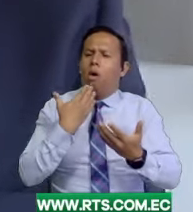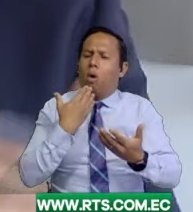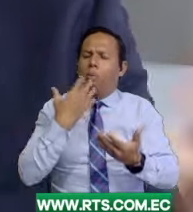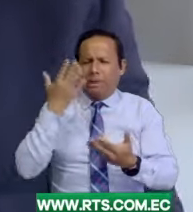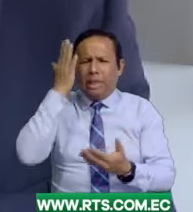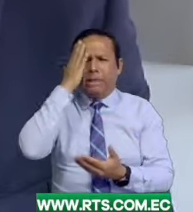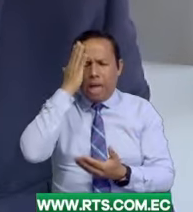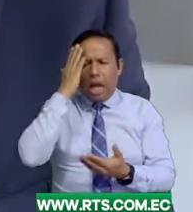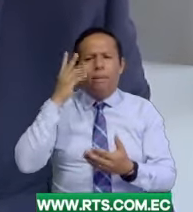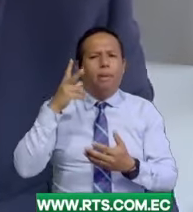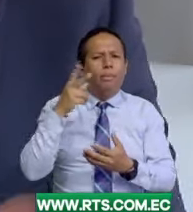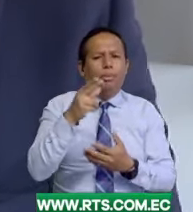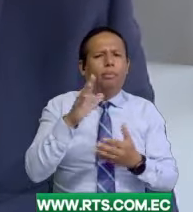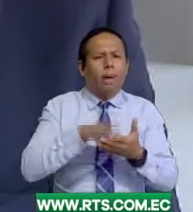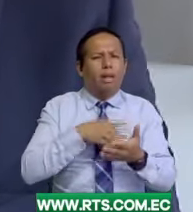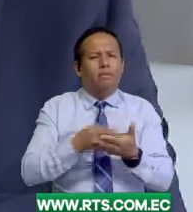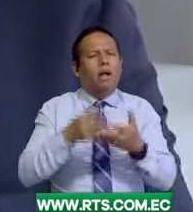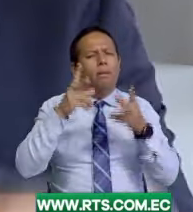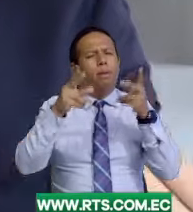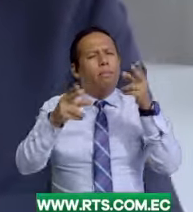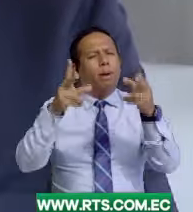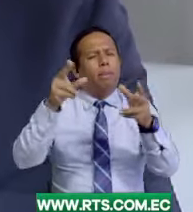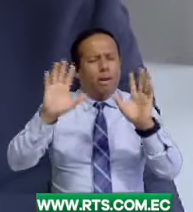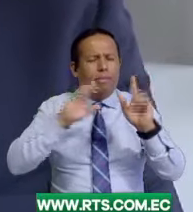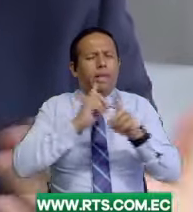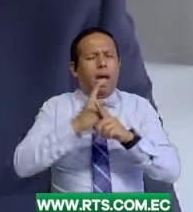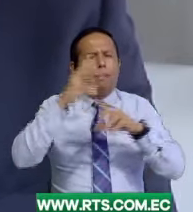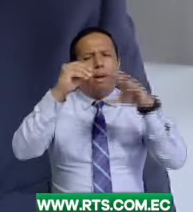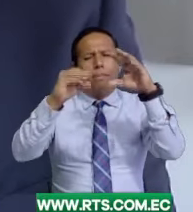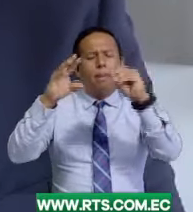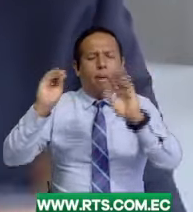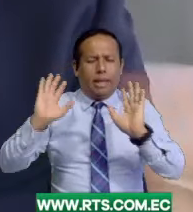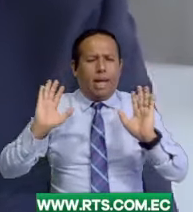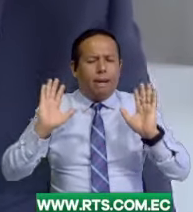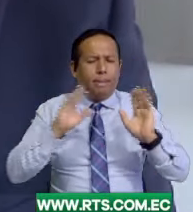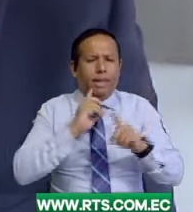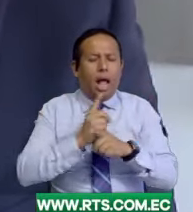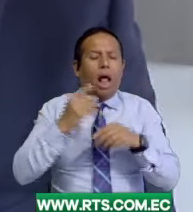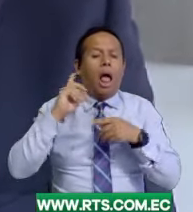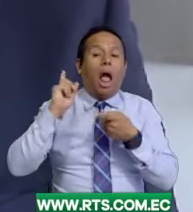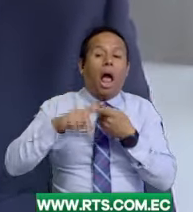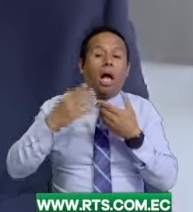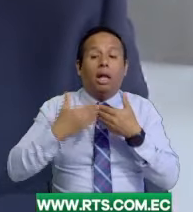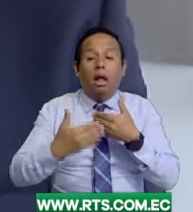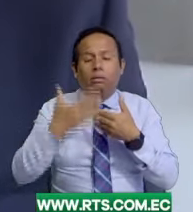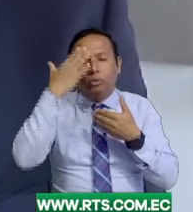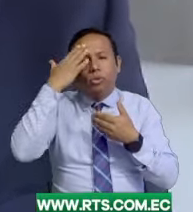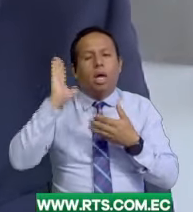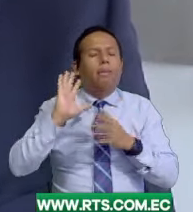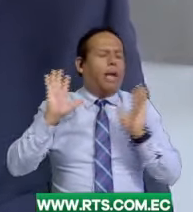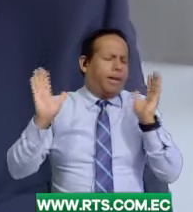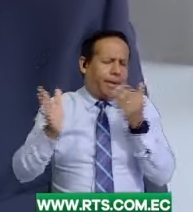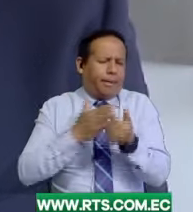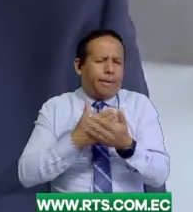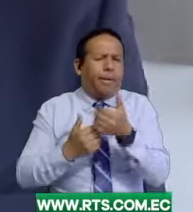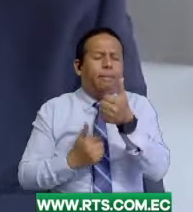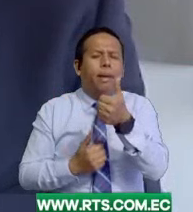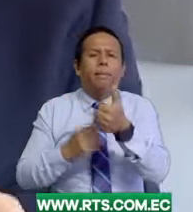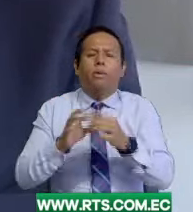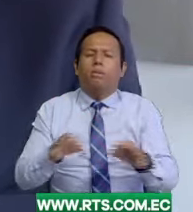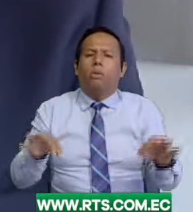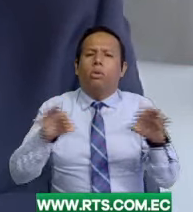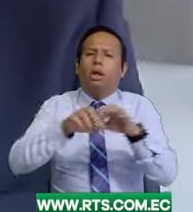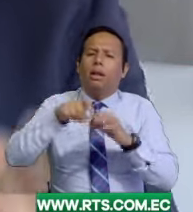haber cortes en algún tiempo, no sabemos hasta cuándo, no tenemos esa información, pero lo que